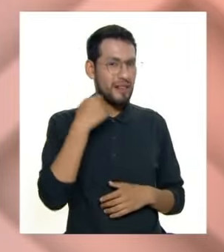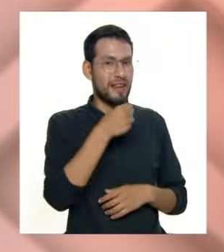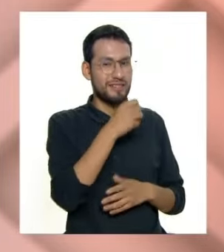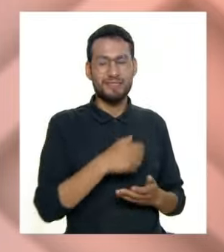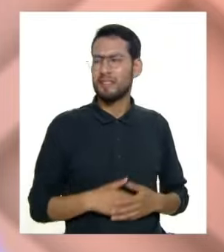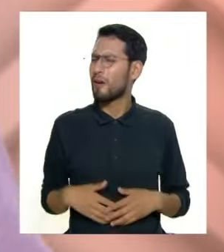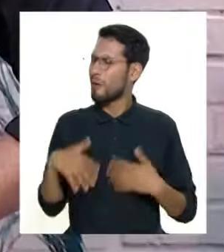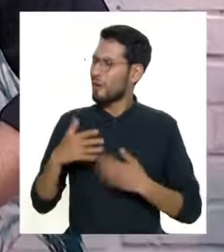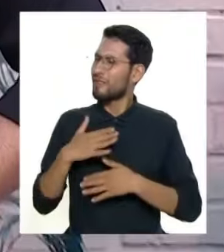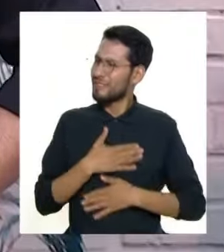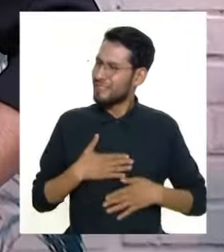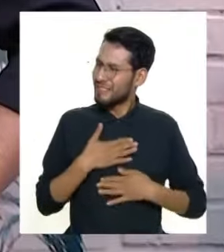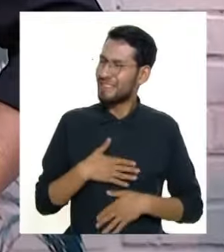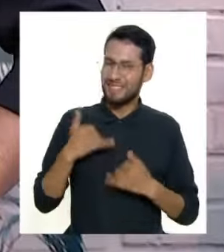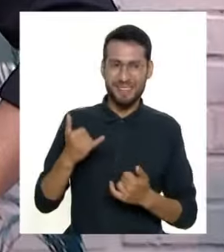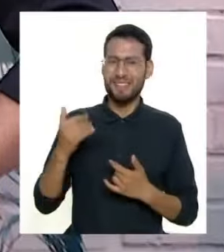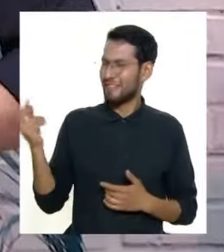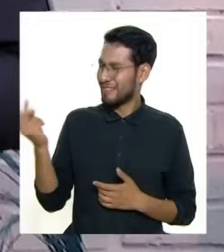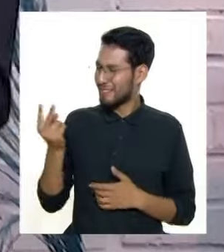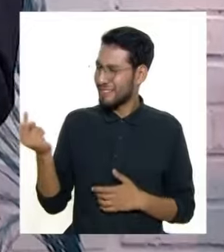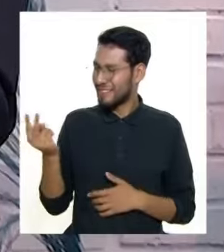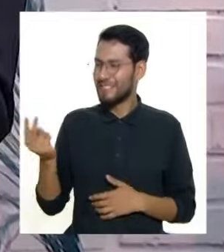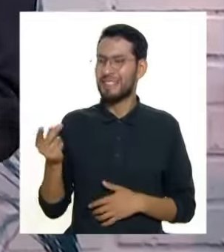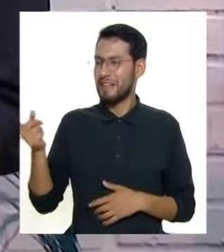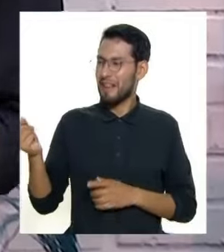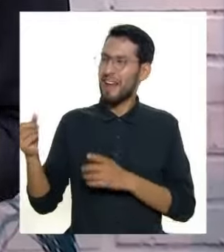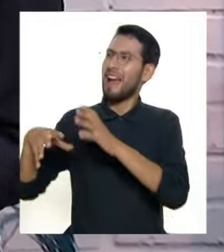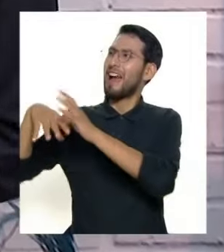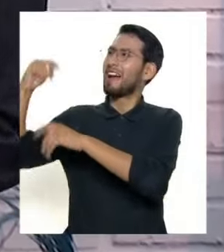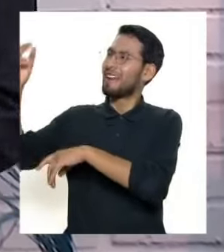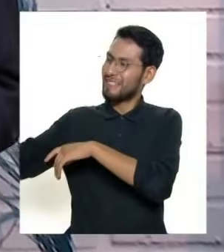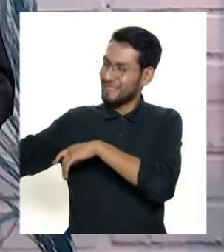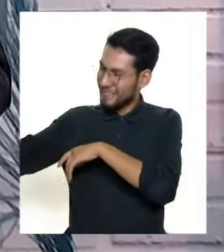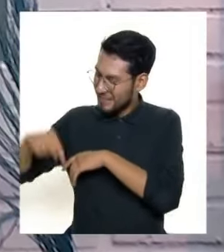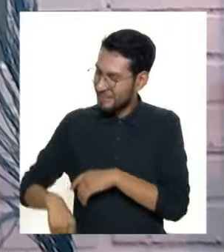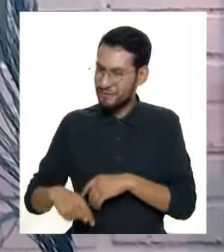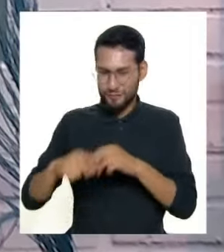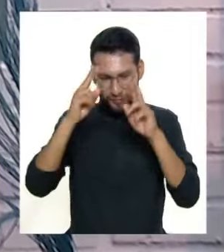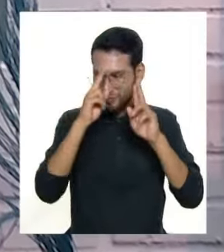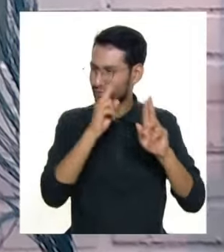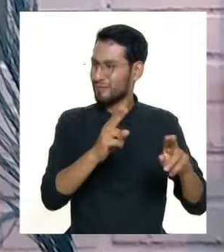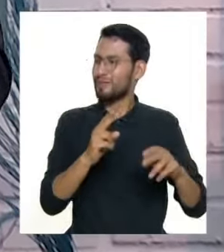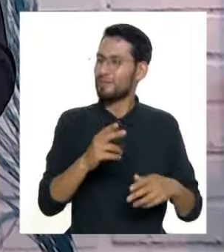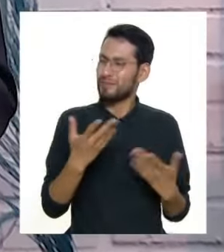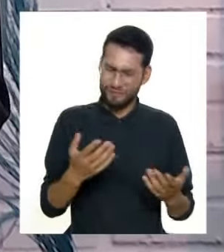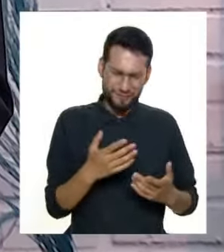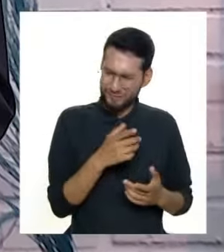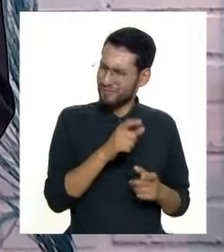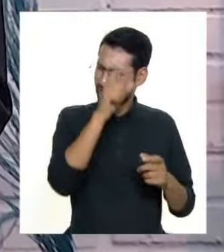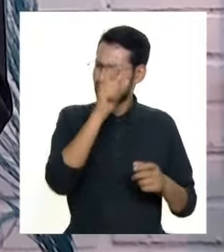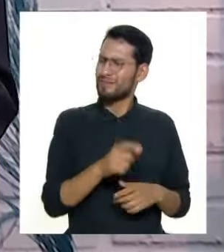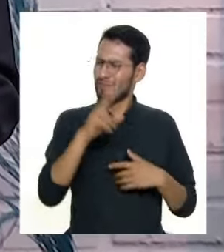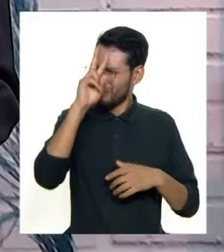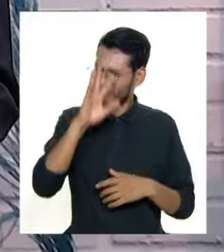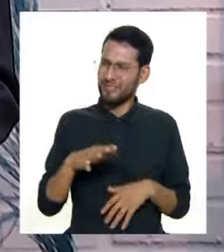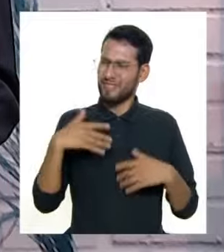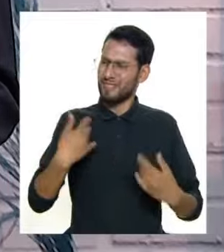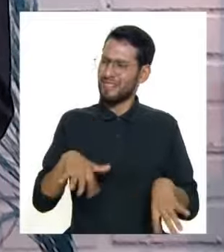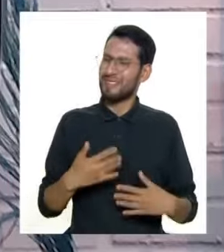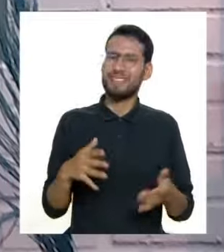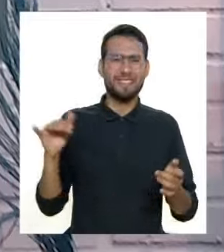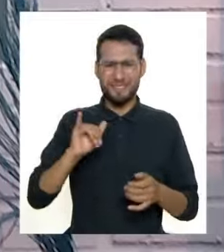Y qué placer poder tener a ustedes que vienen del extranjero a homenajear a un ícono de la música peruana